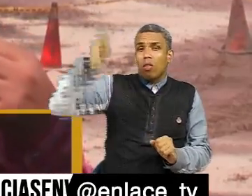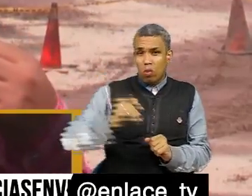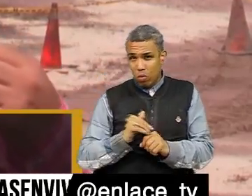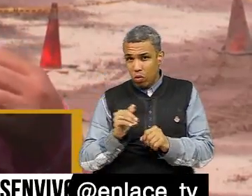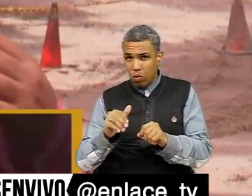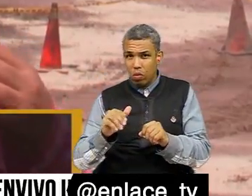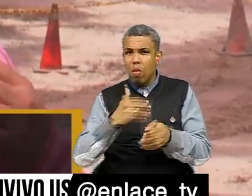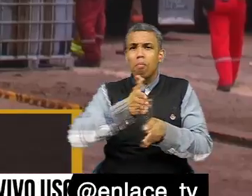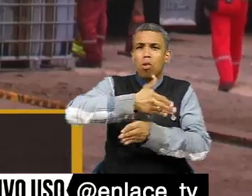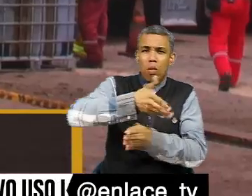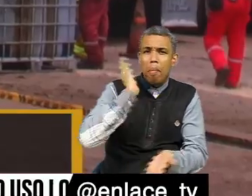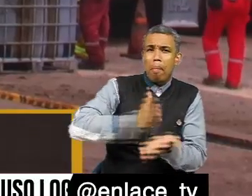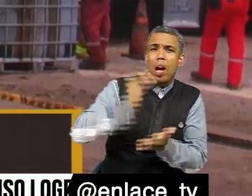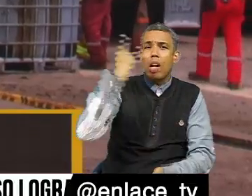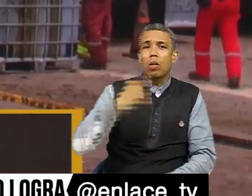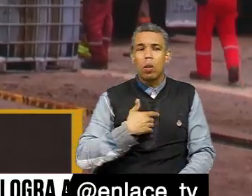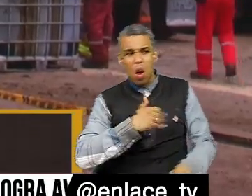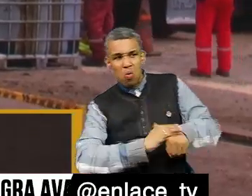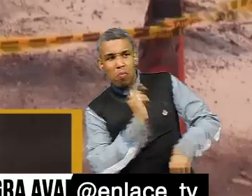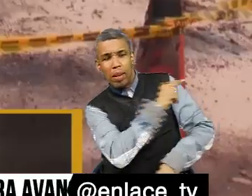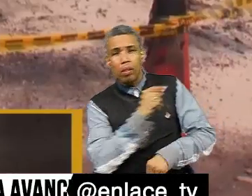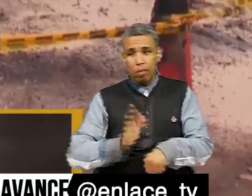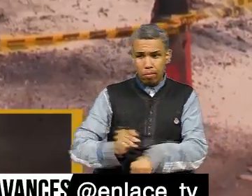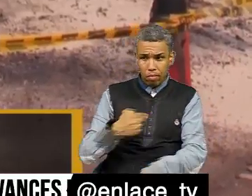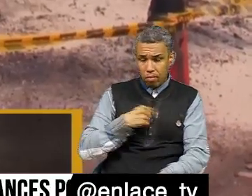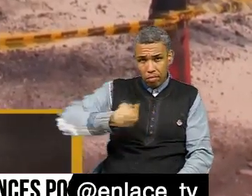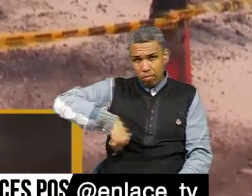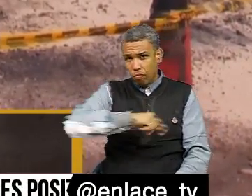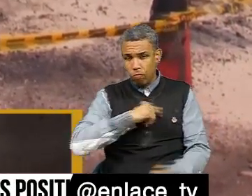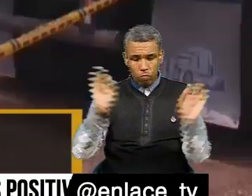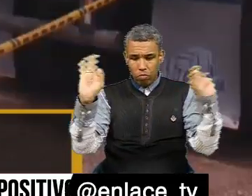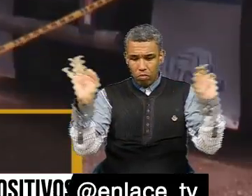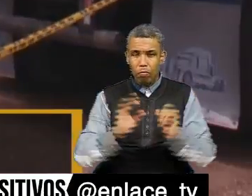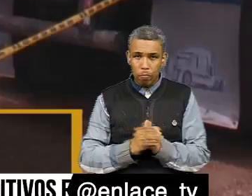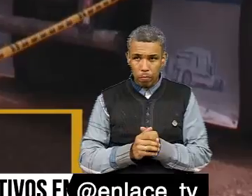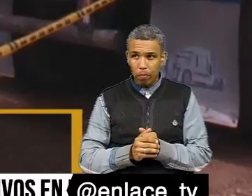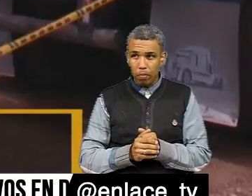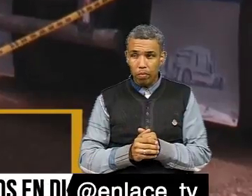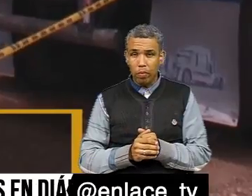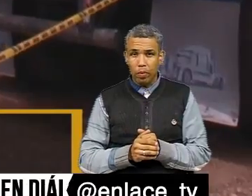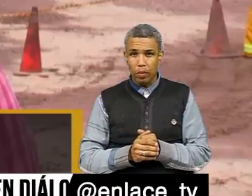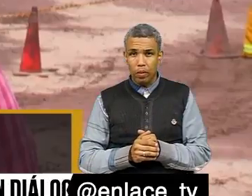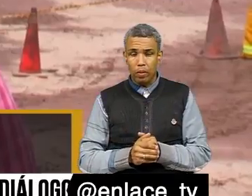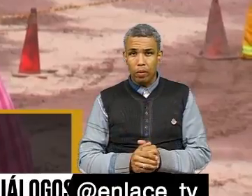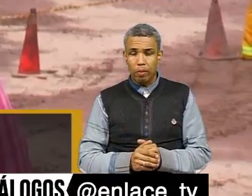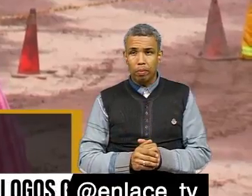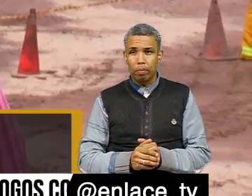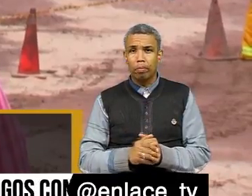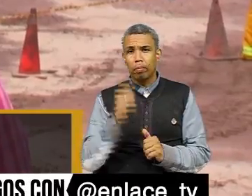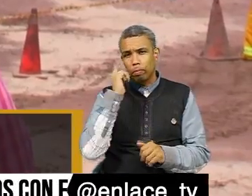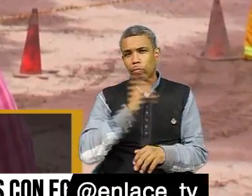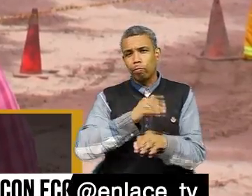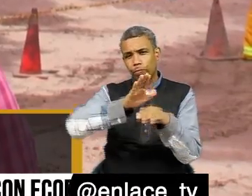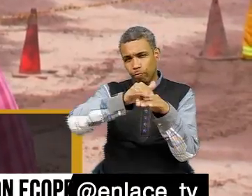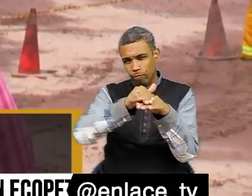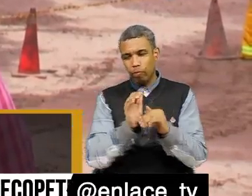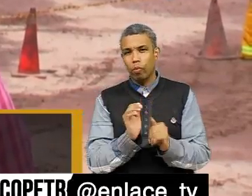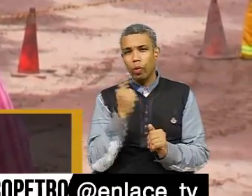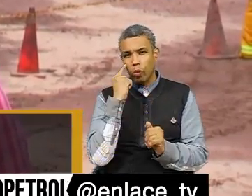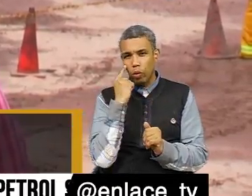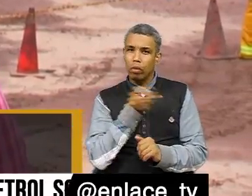que aquí no tenemos nada que ver. Un llamado a las autoridades se hizo por parte de la comunidad para evitar que hechos como este se repitan. Es el llamado que yo le quiero hacer nuevamente